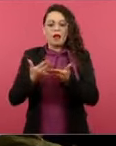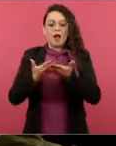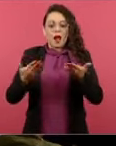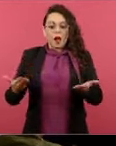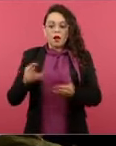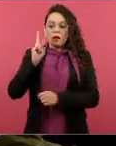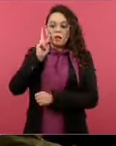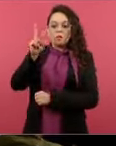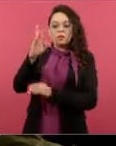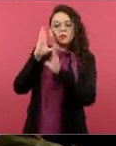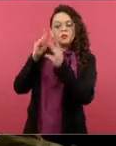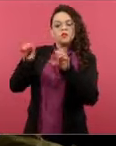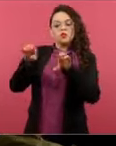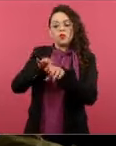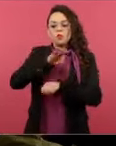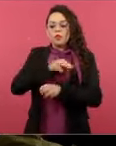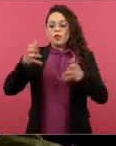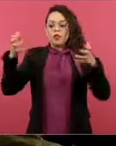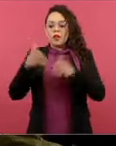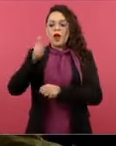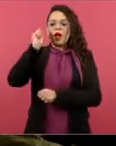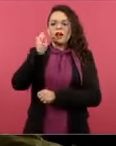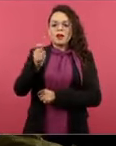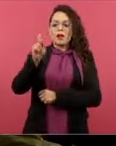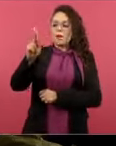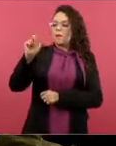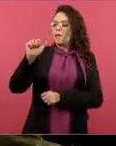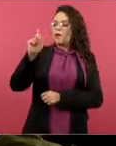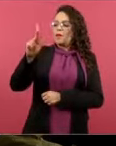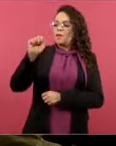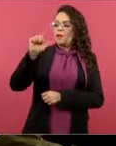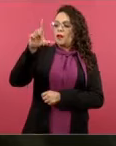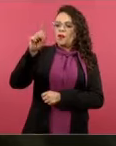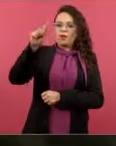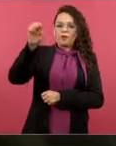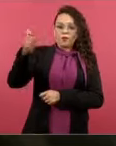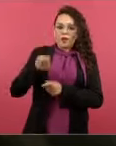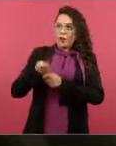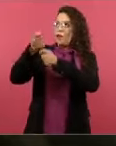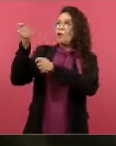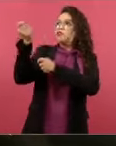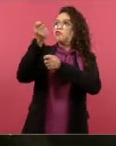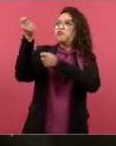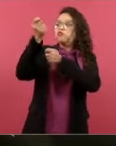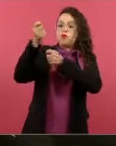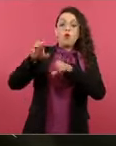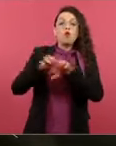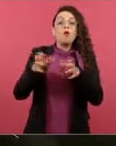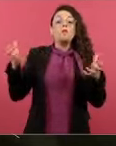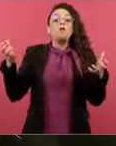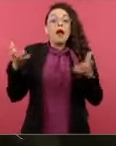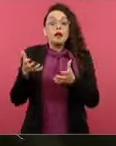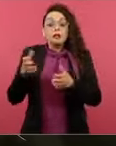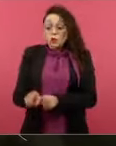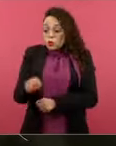papalote convencional, que es en forma de rombo, pero el reto es, ahora, tú niño, tú niña, vas